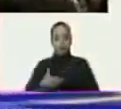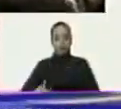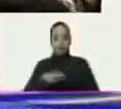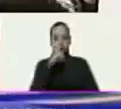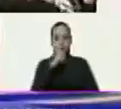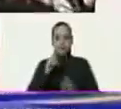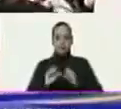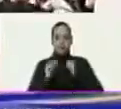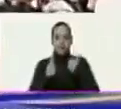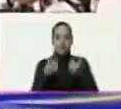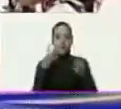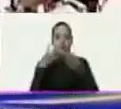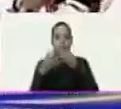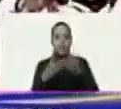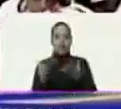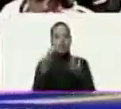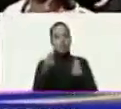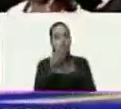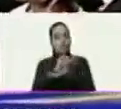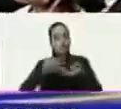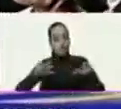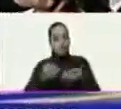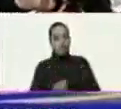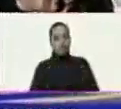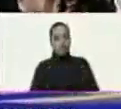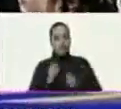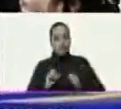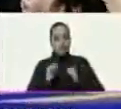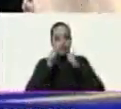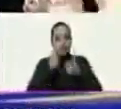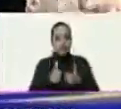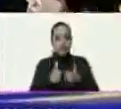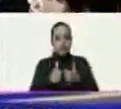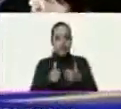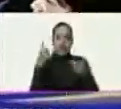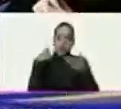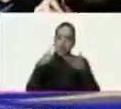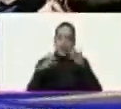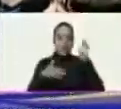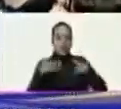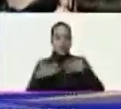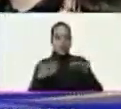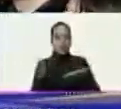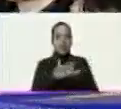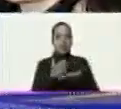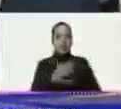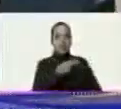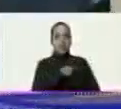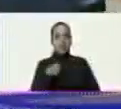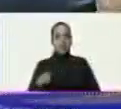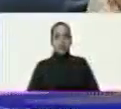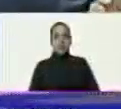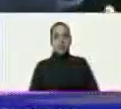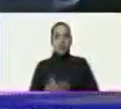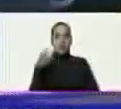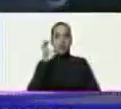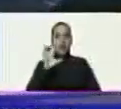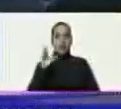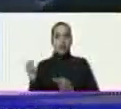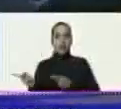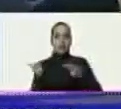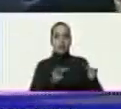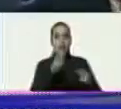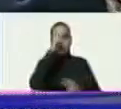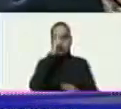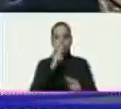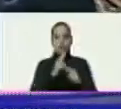FILBEN con mucho éxito, dándoles inicios a los eventos literarios de China como país invitado de